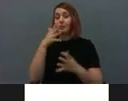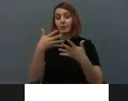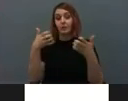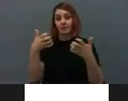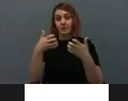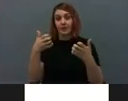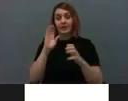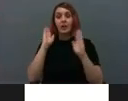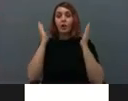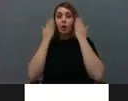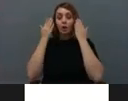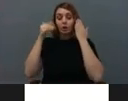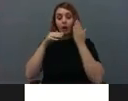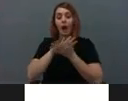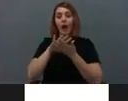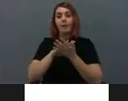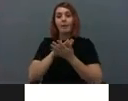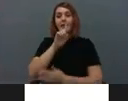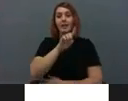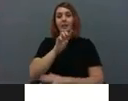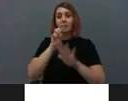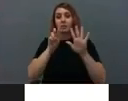el lema del congreso, que nos habla de las